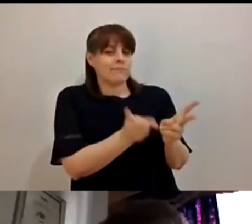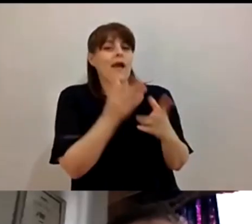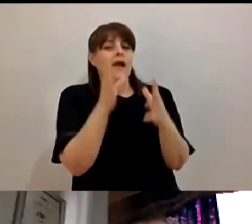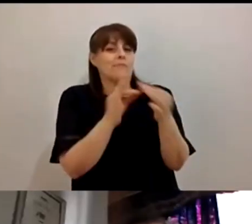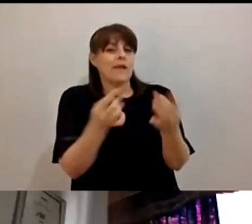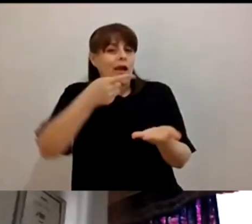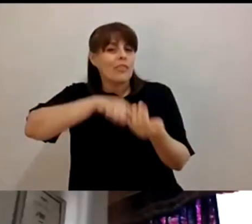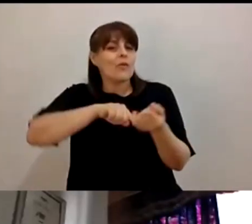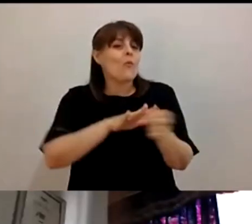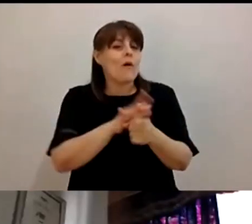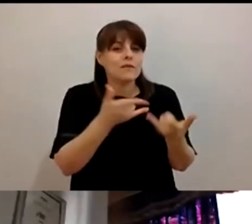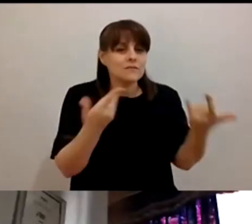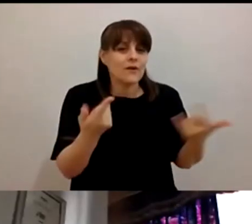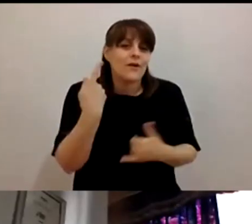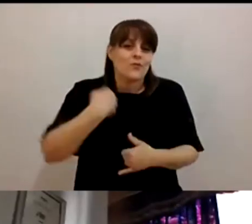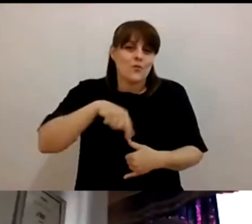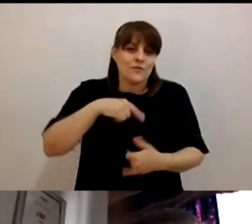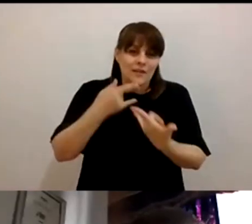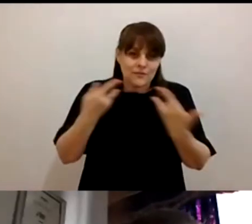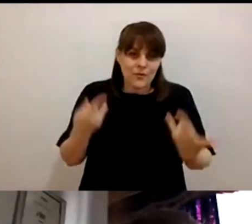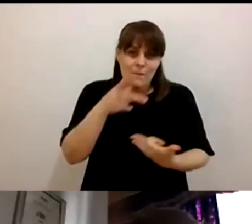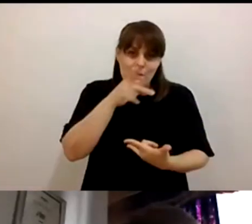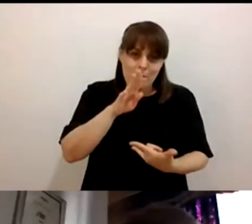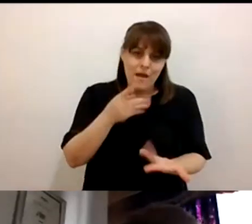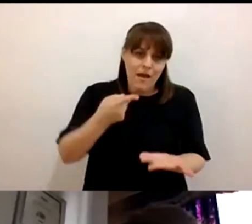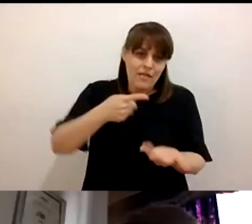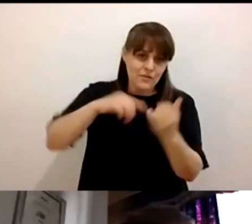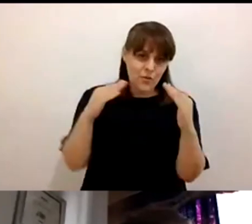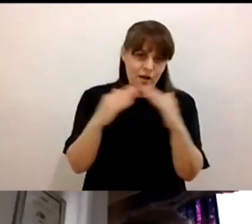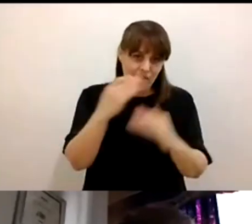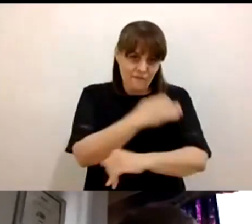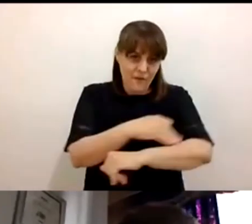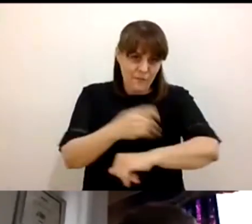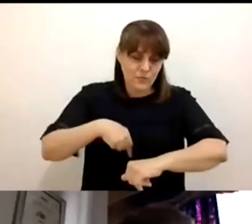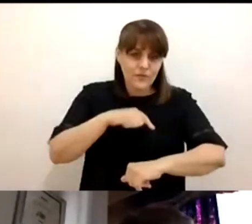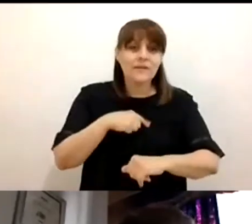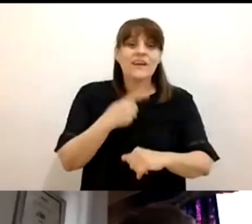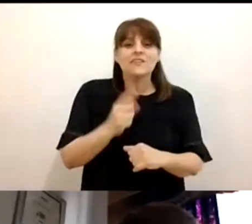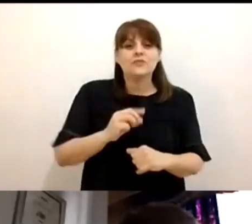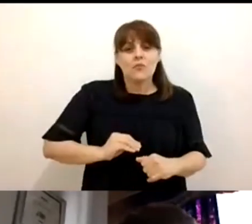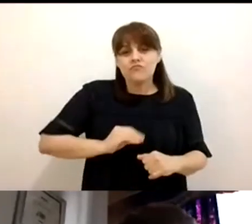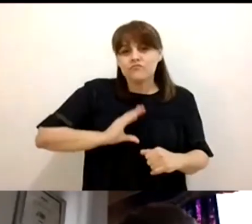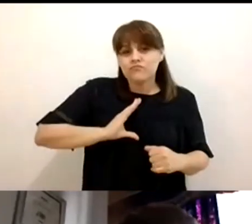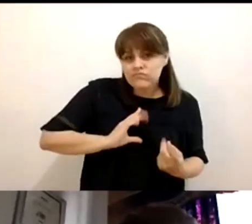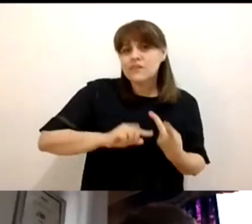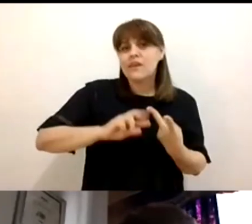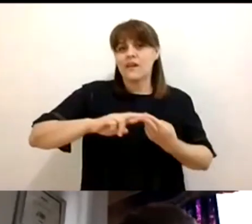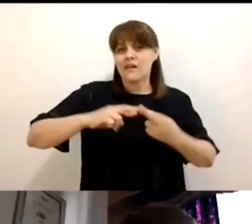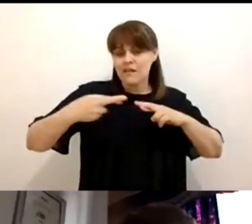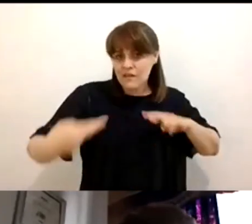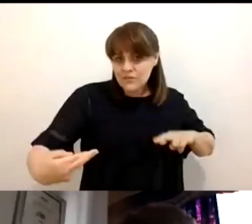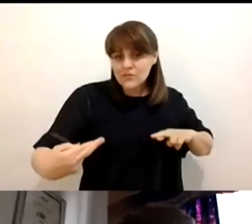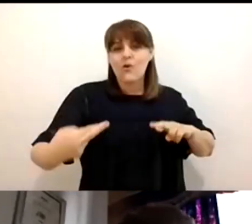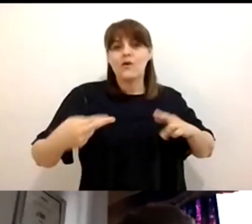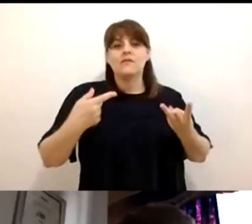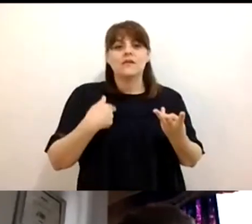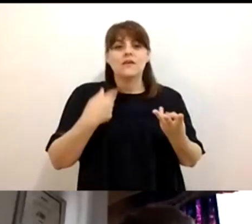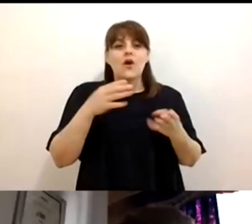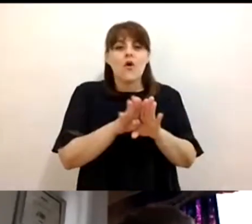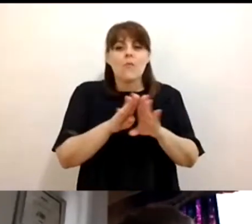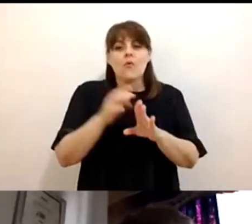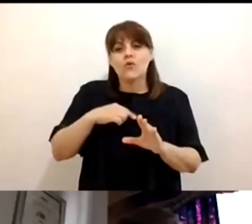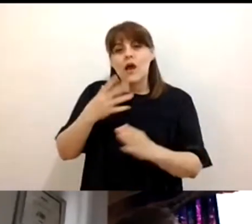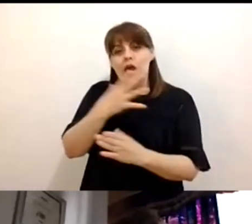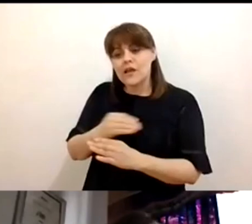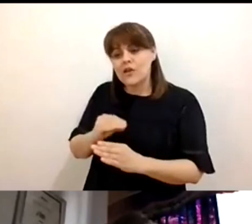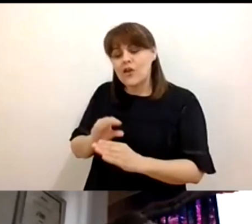eso dependen decisiones que tomamos en la vida nuestra autoestima la manera en que nos relacionamos con los demás cómo criamos eventualmente a nuestros